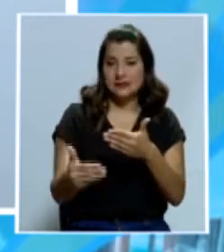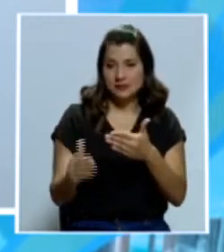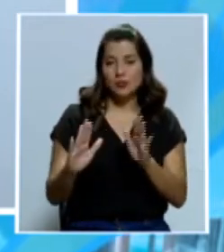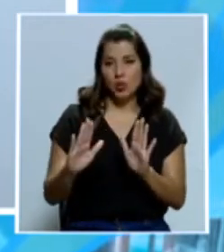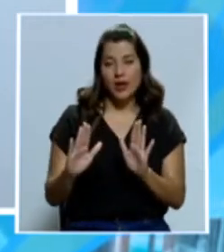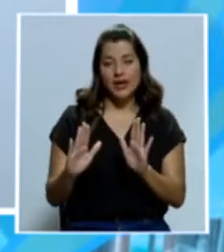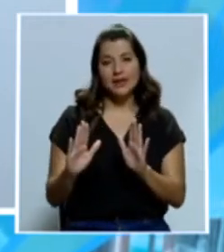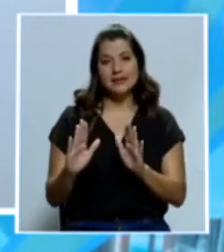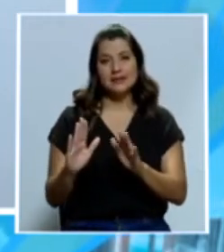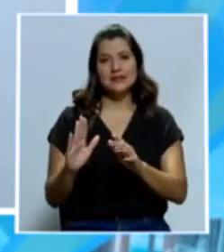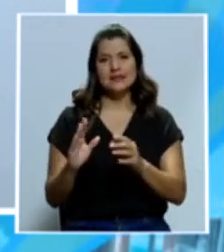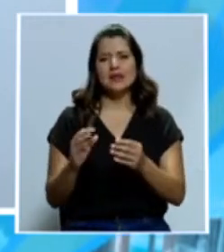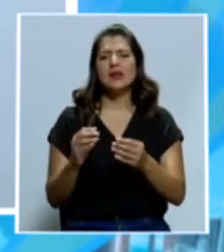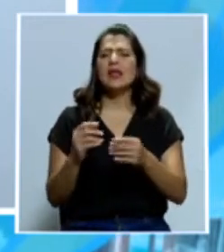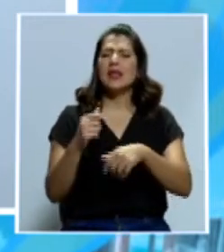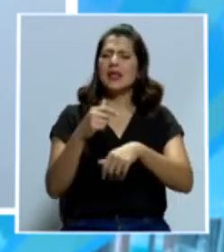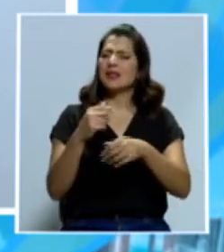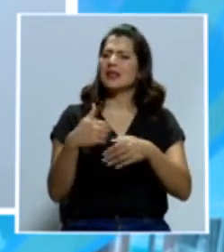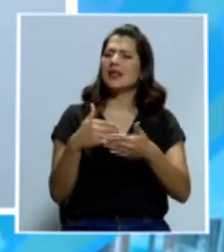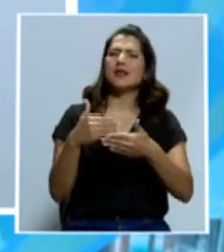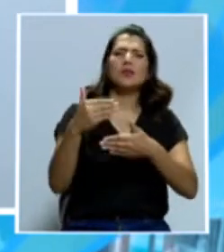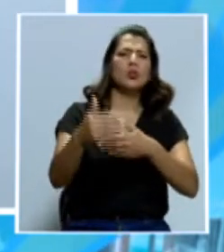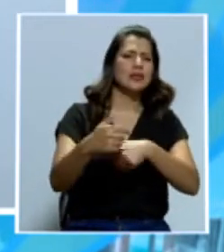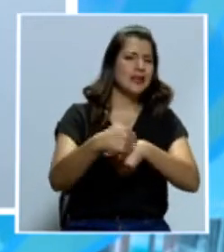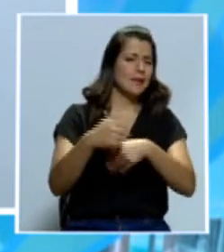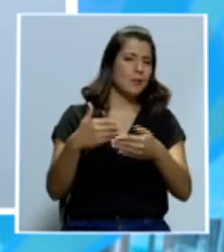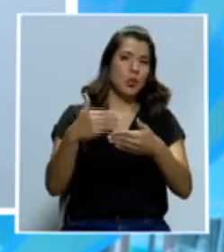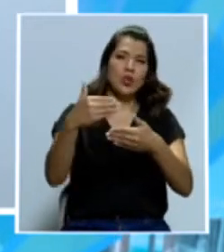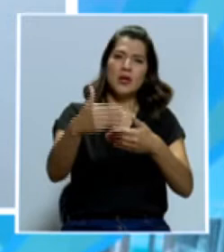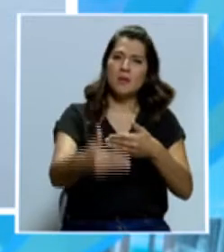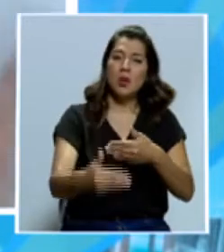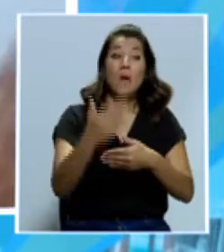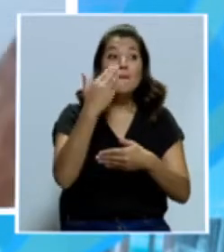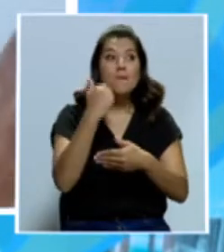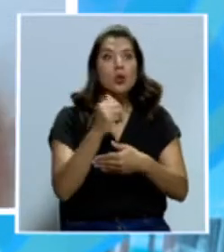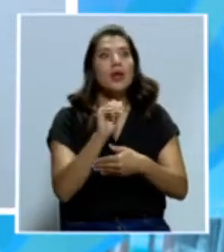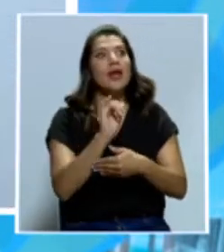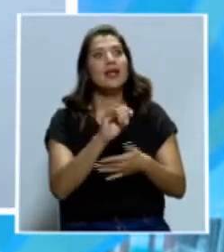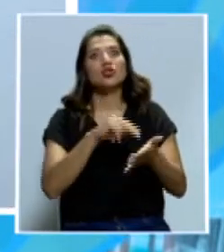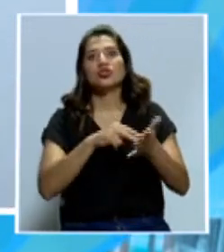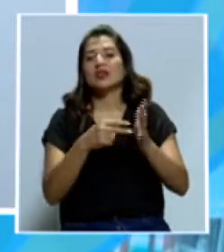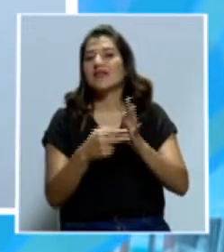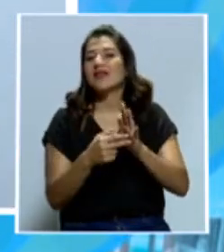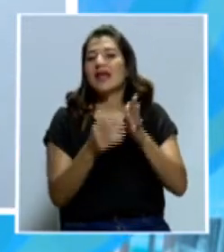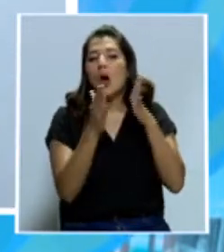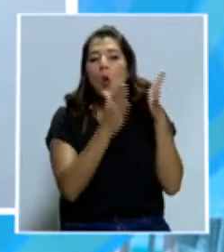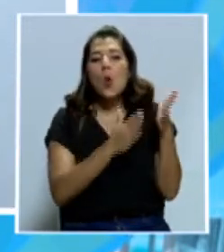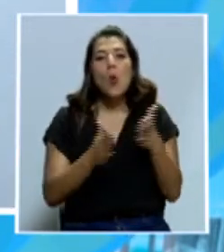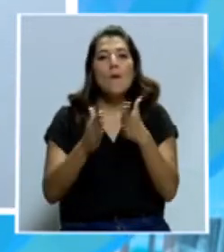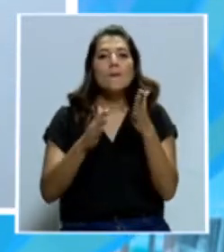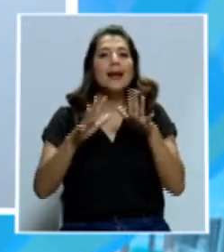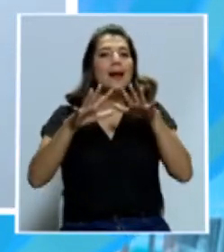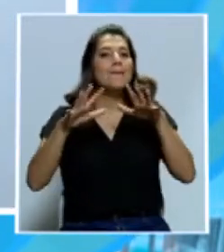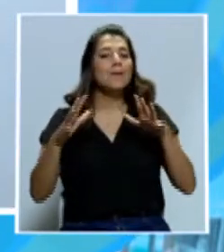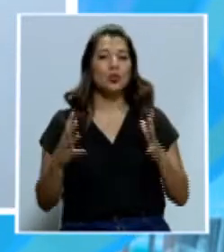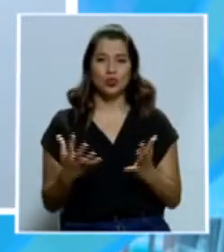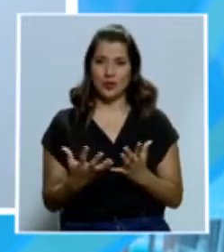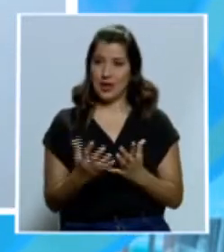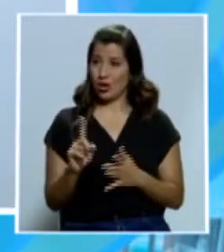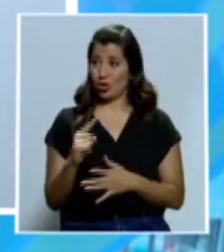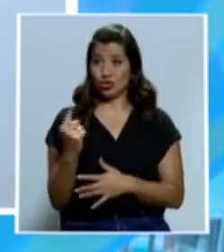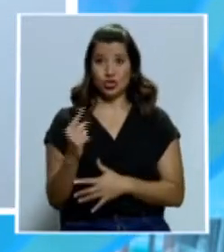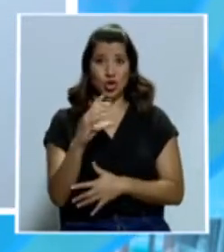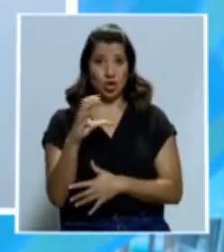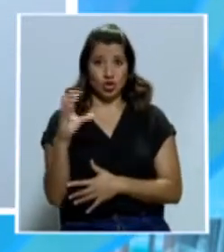periodo de bastantes meses, porque esto es una logística mundial, no estamos hablando solo de Costa Rica, es una